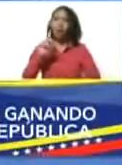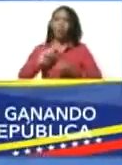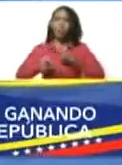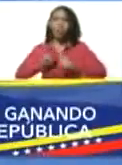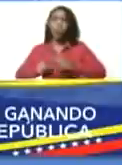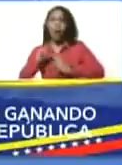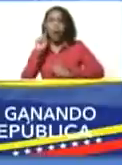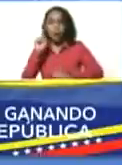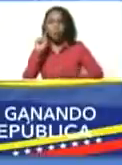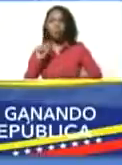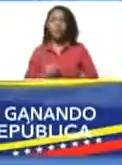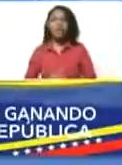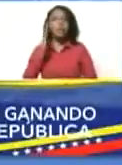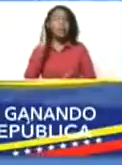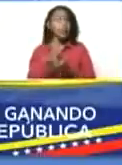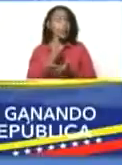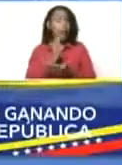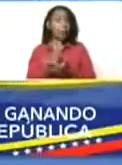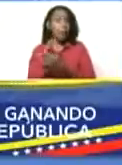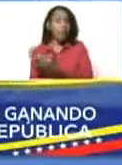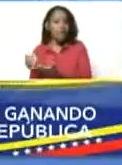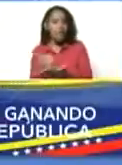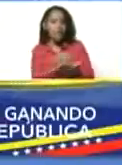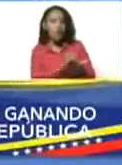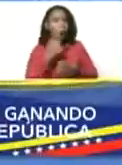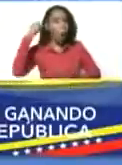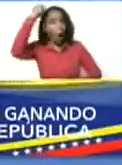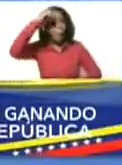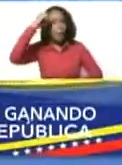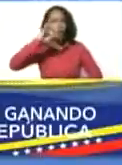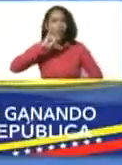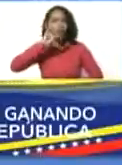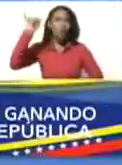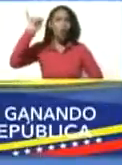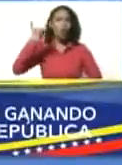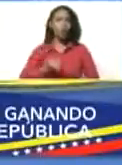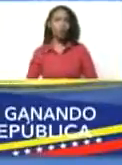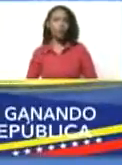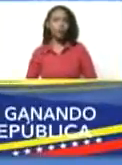Recogíamos de su crónica siempre la denuncia,